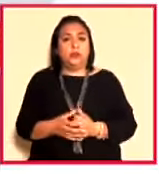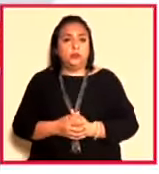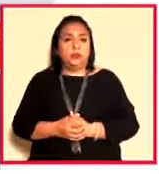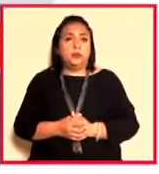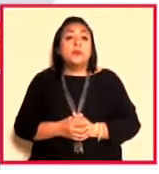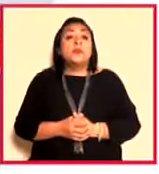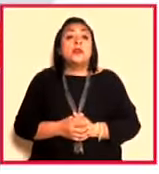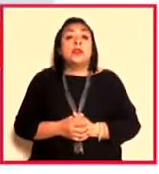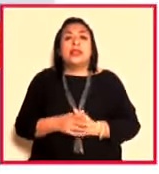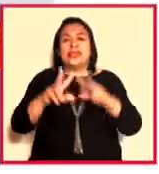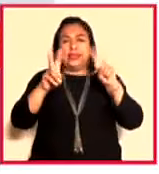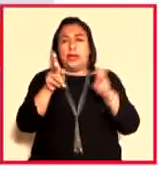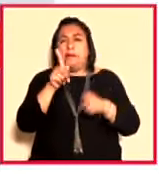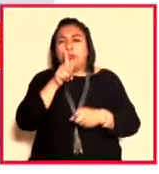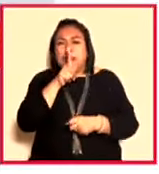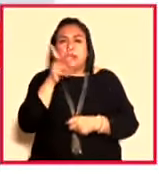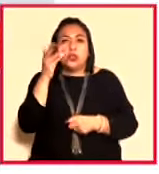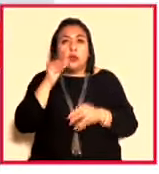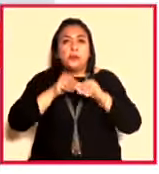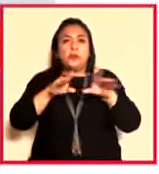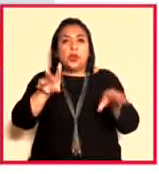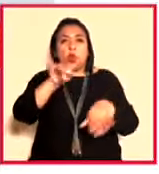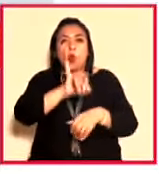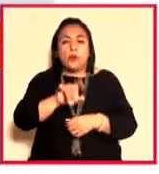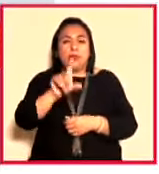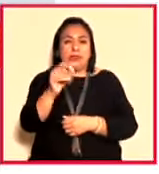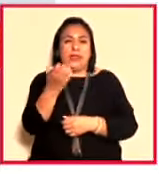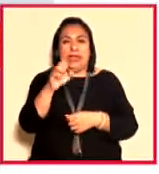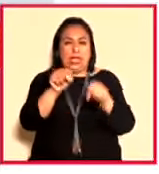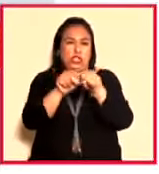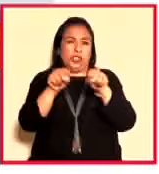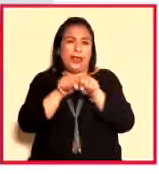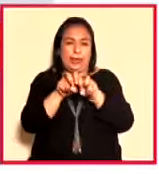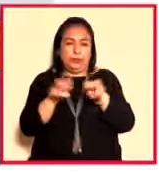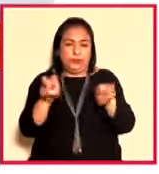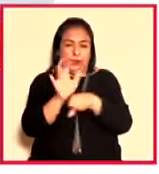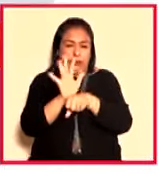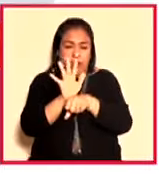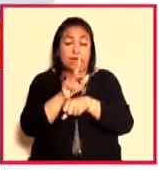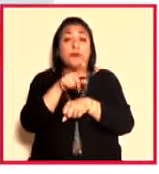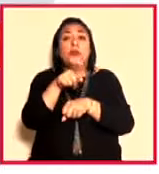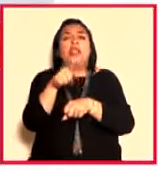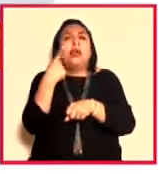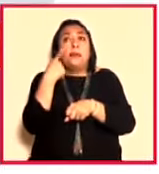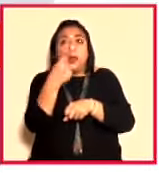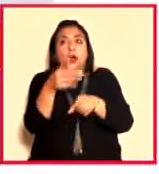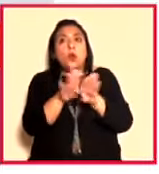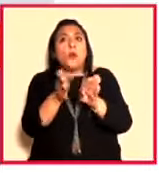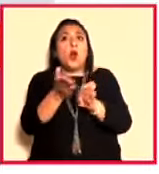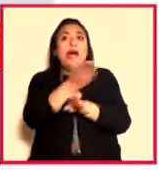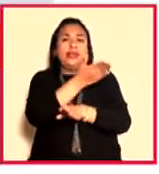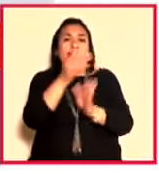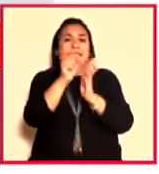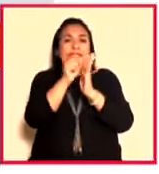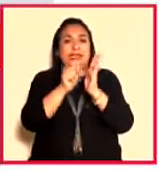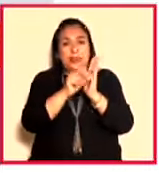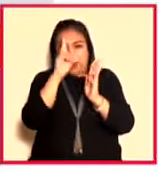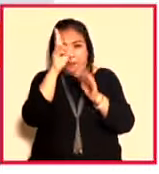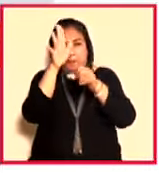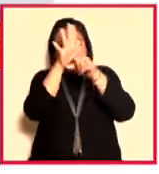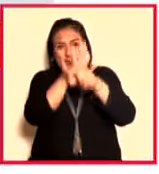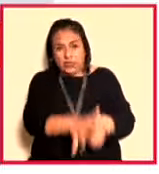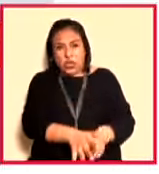Silencio Radio se estrena este jueves 20 de enero en salas comerciales. Un retrato necesario sobre cómo funcionaba el sistema de censura y represión bajo